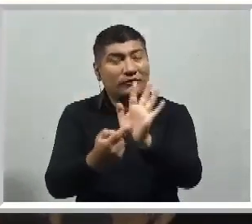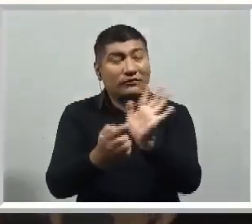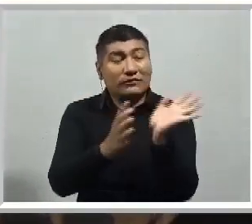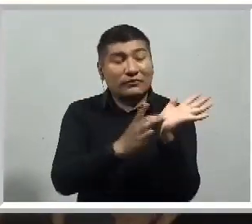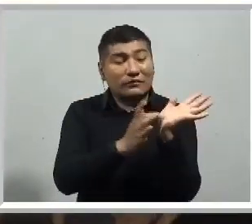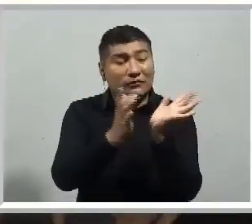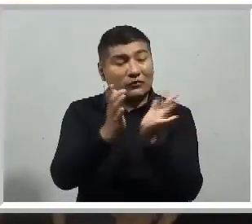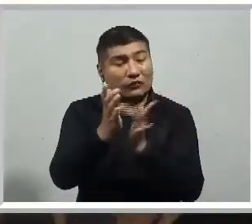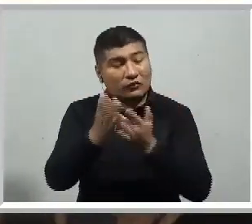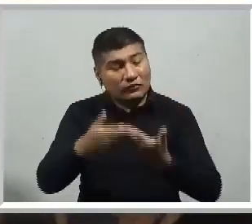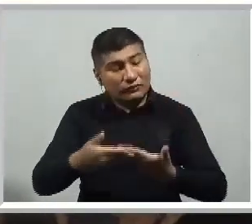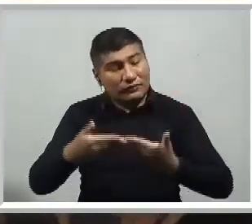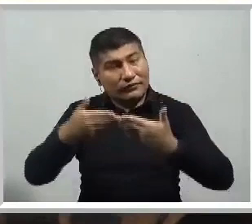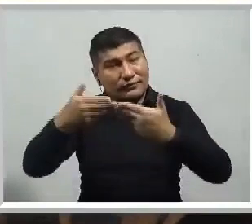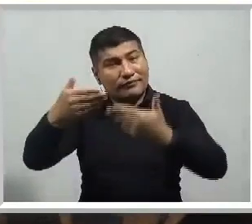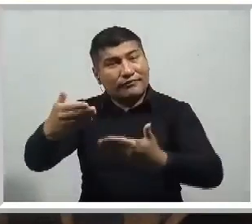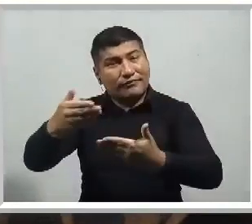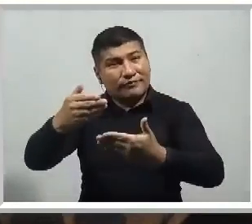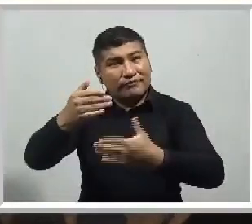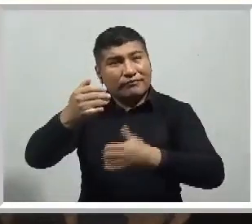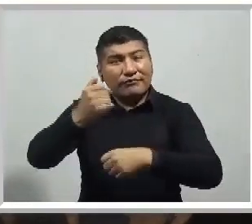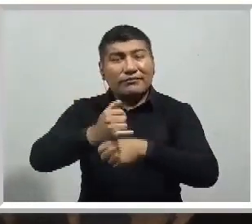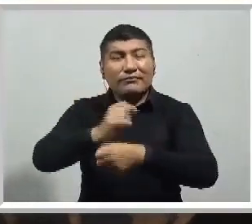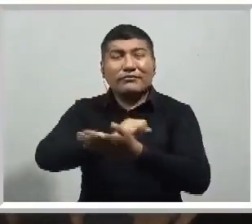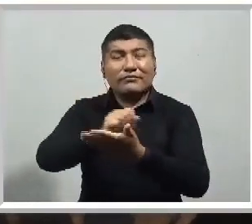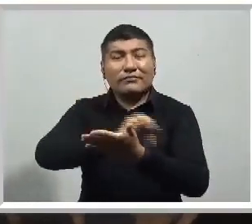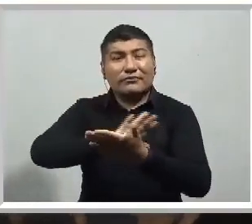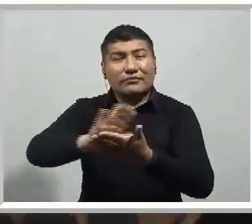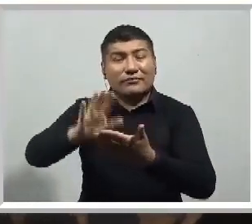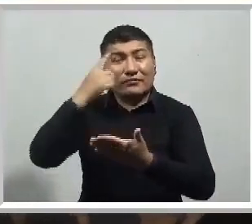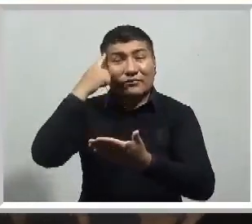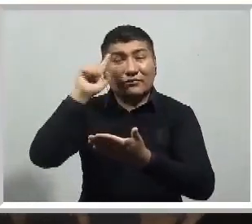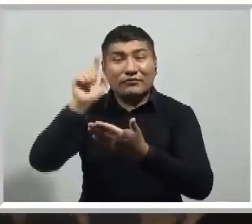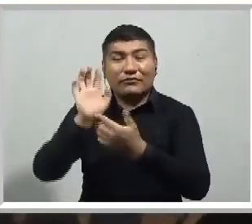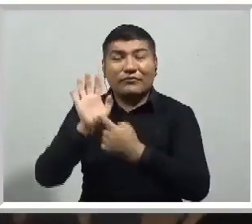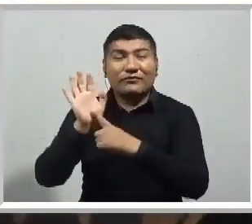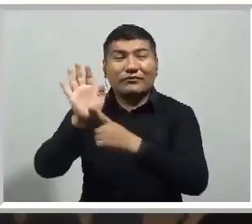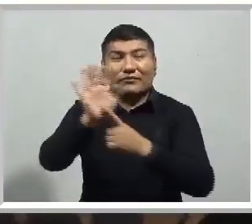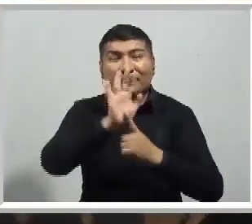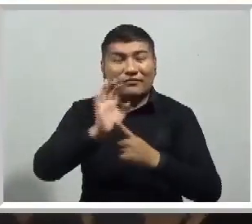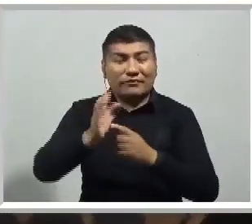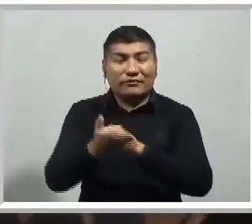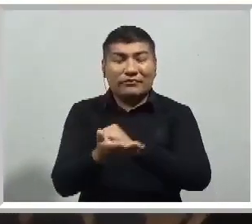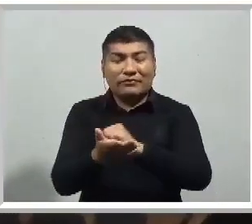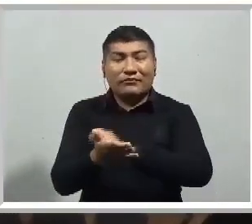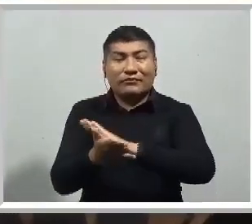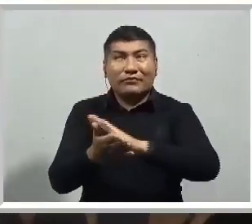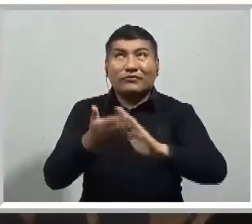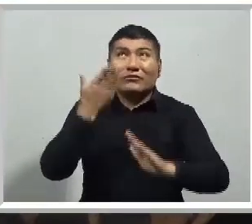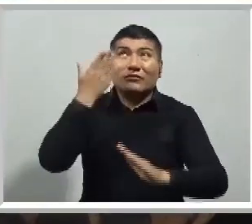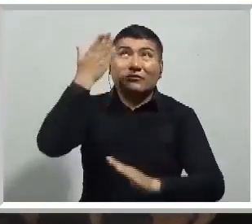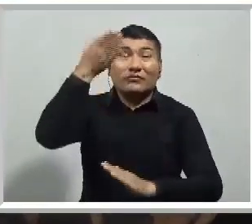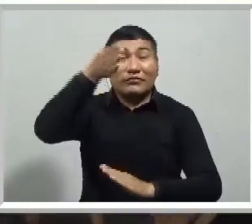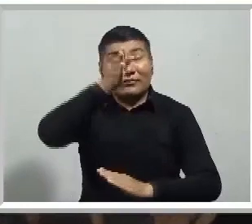Jesús en el templo para presentarlo y consagrarlo a Dios